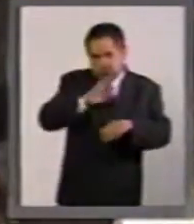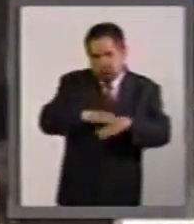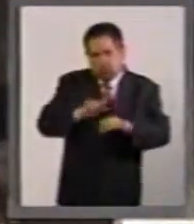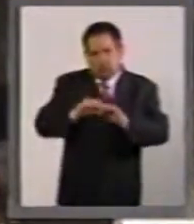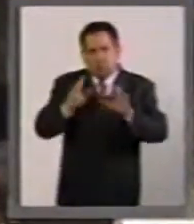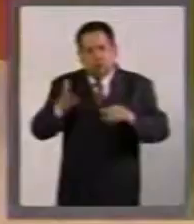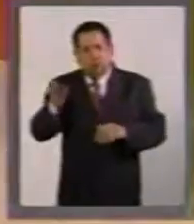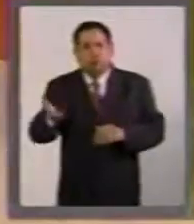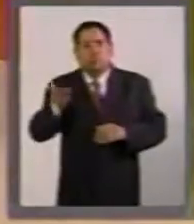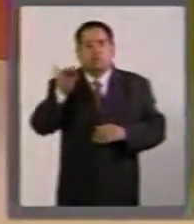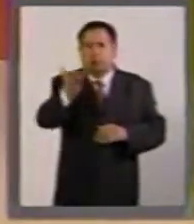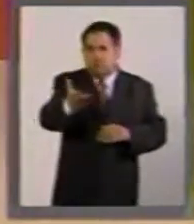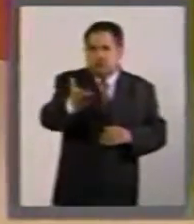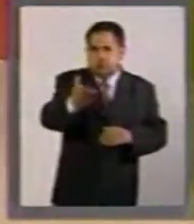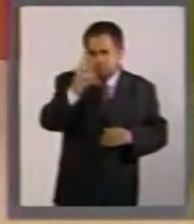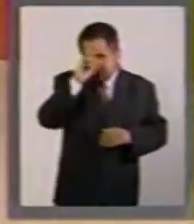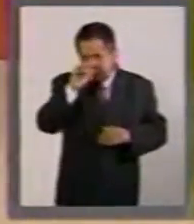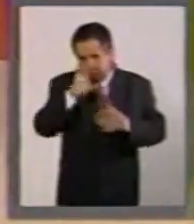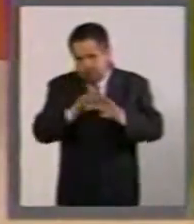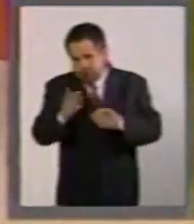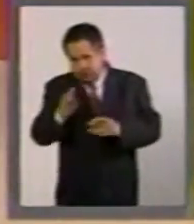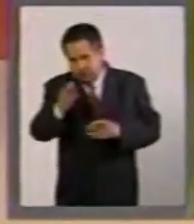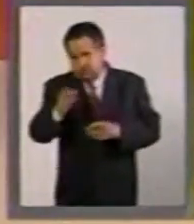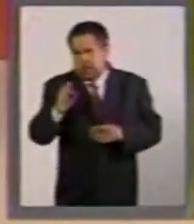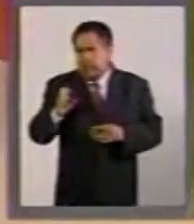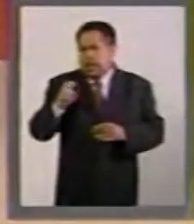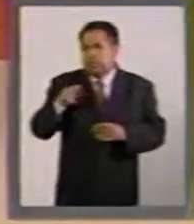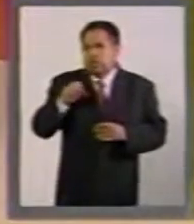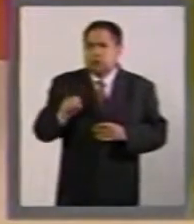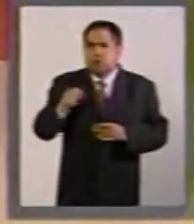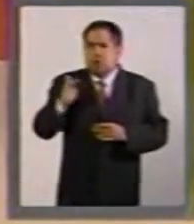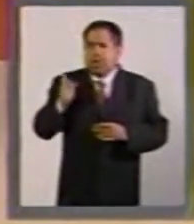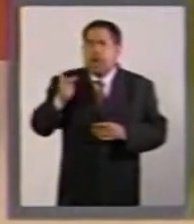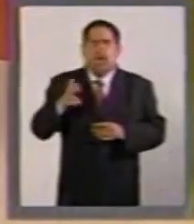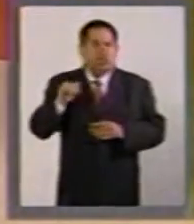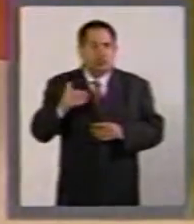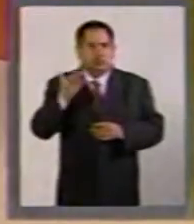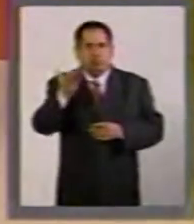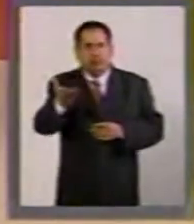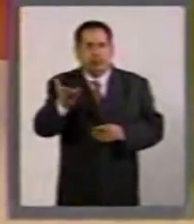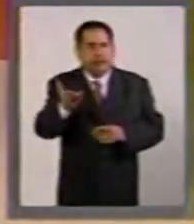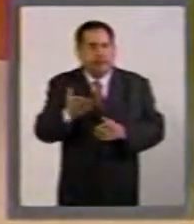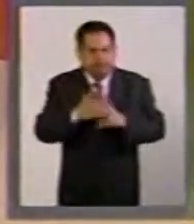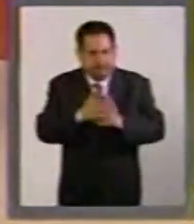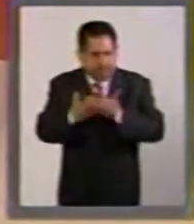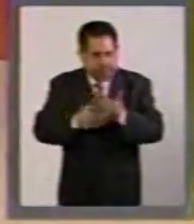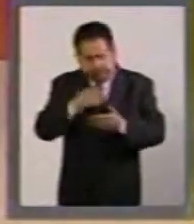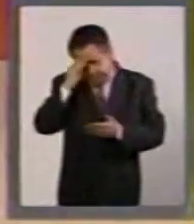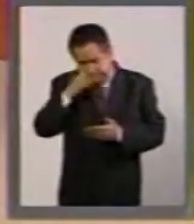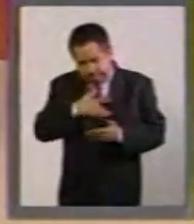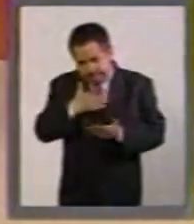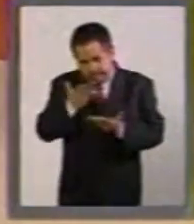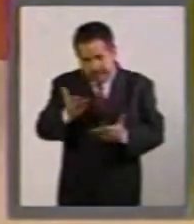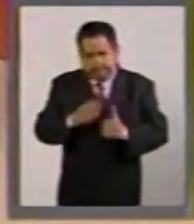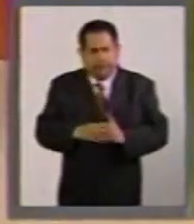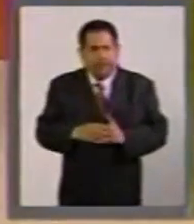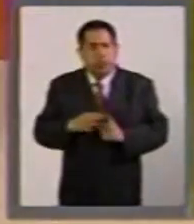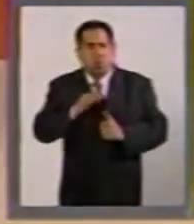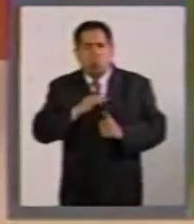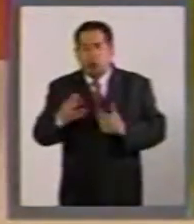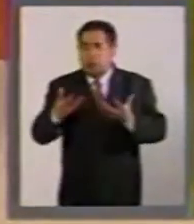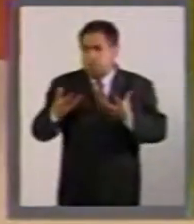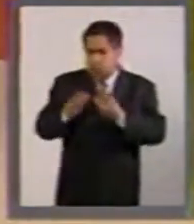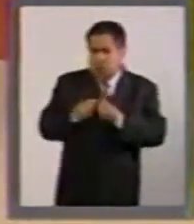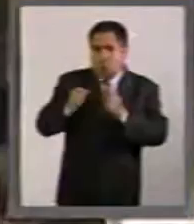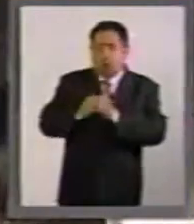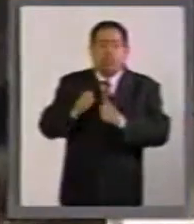al proponente. Ernesto Gándara, le hago esta reflexión, que se pueda reunir con